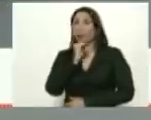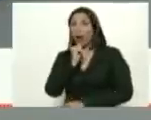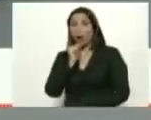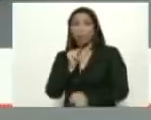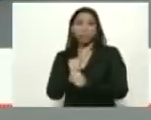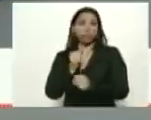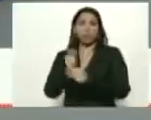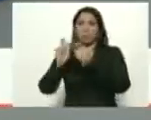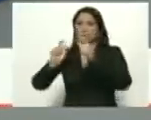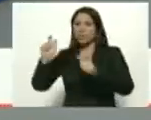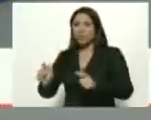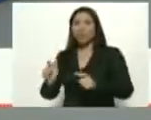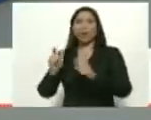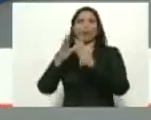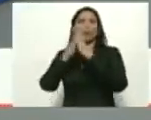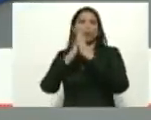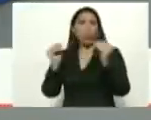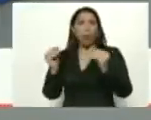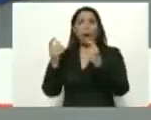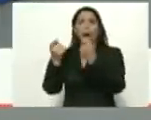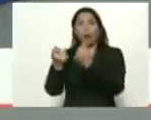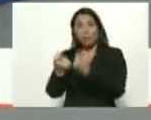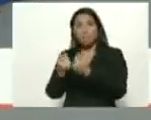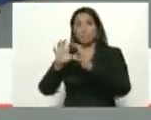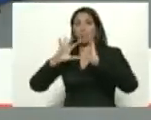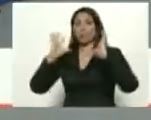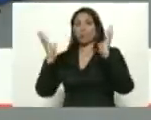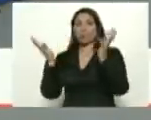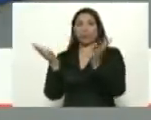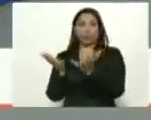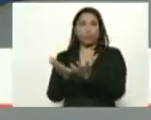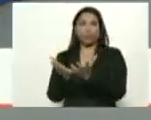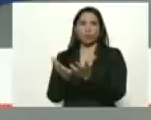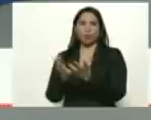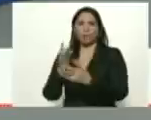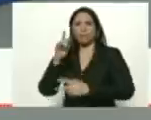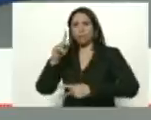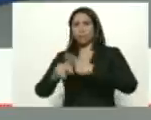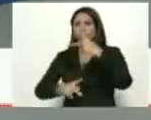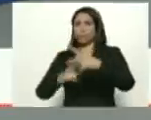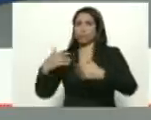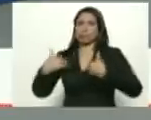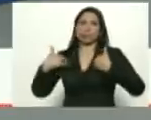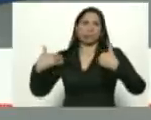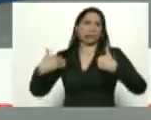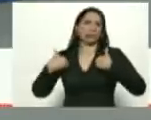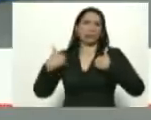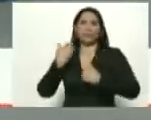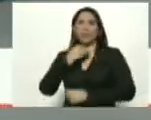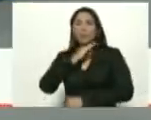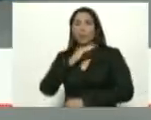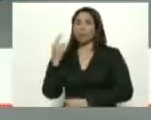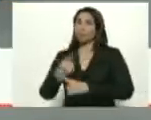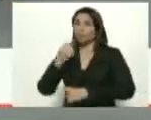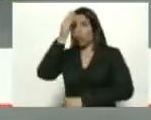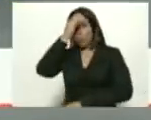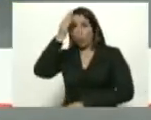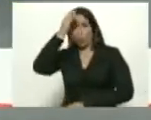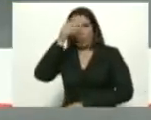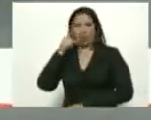Y así en todas las economías del mundo. Un proceso afectado por la pandemia y debemos tener conciencia de